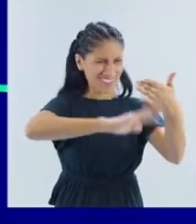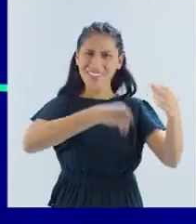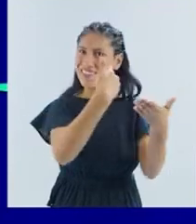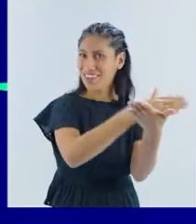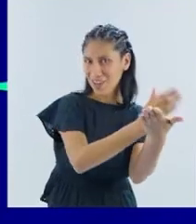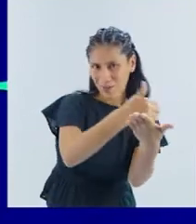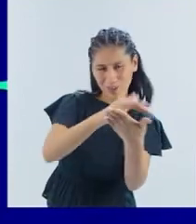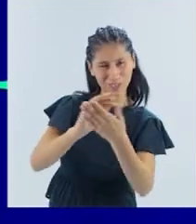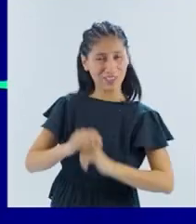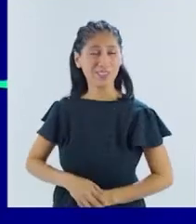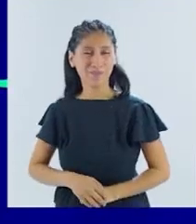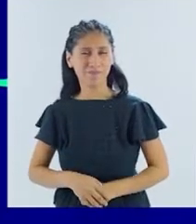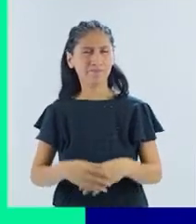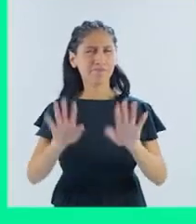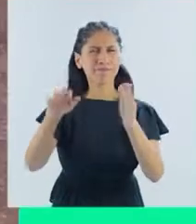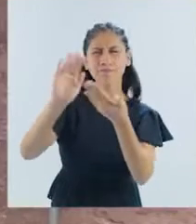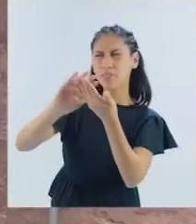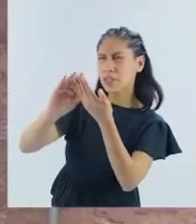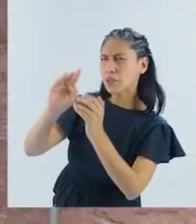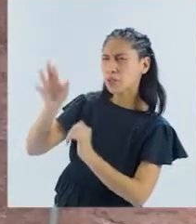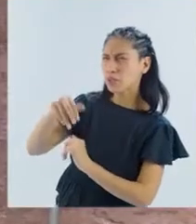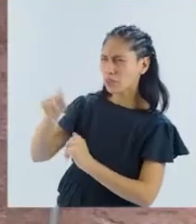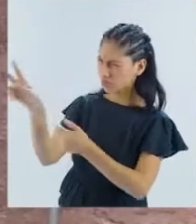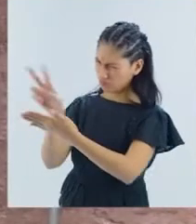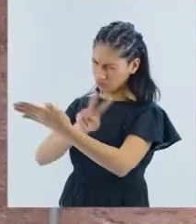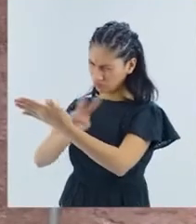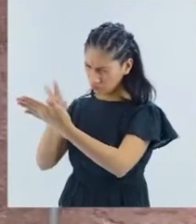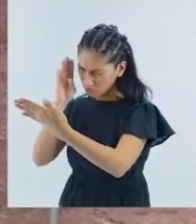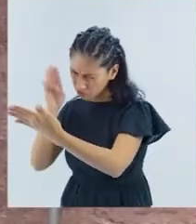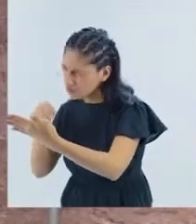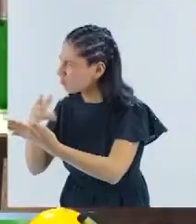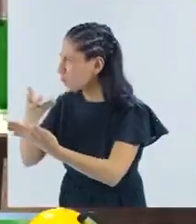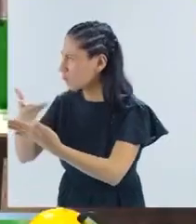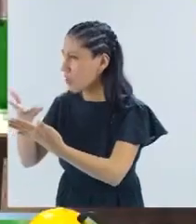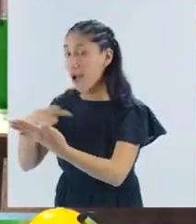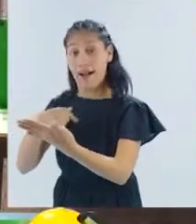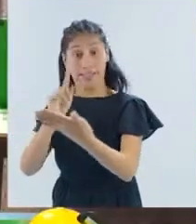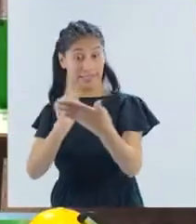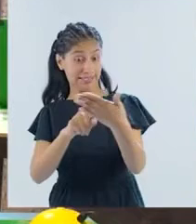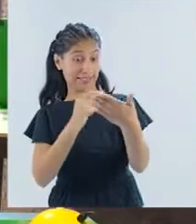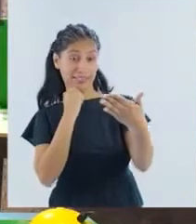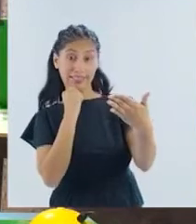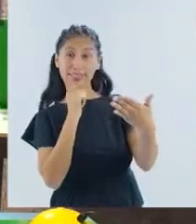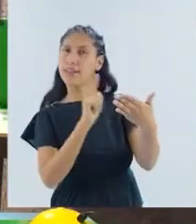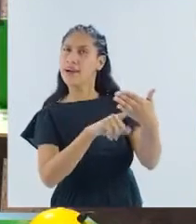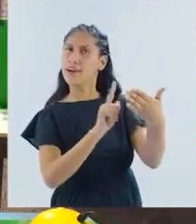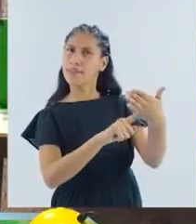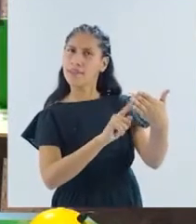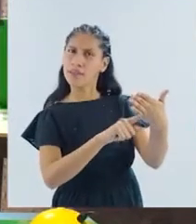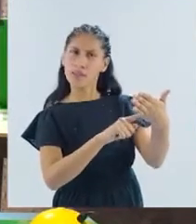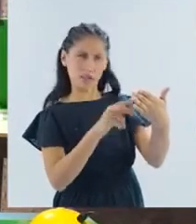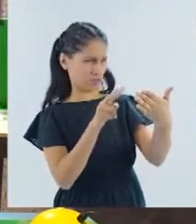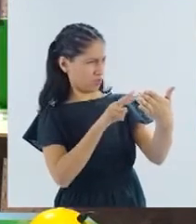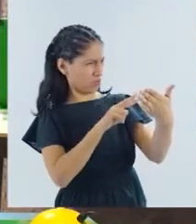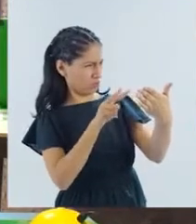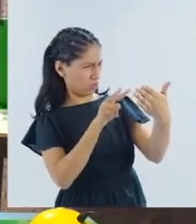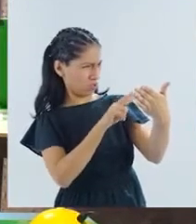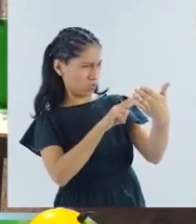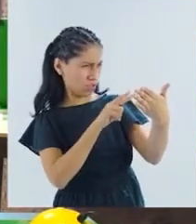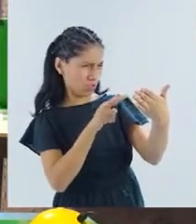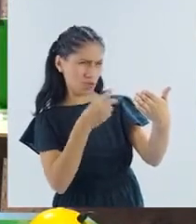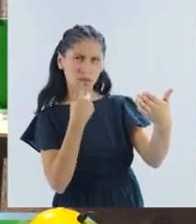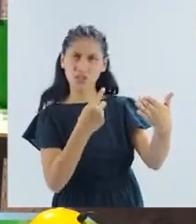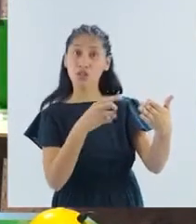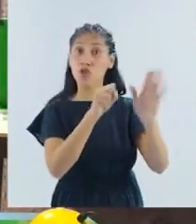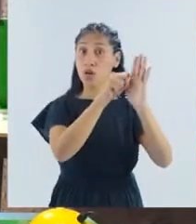su comentario u opinión. Disculpa, Cori, ¿qué lees tan atenta? Es que, ¿sabes? Aquí estoy leyendo un